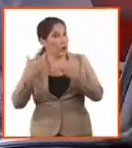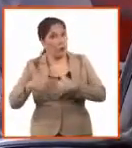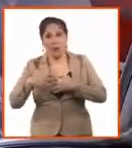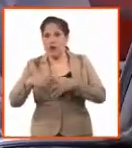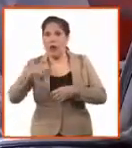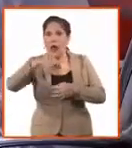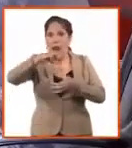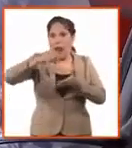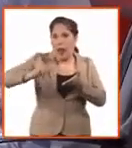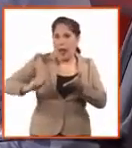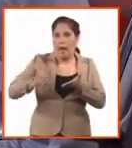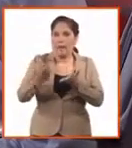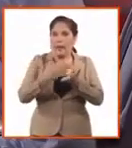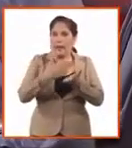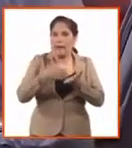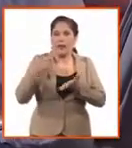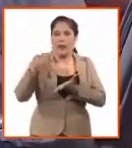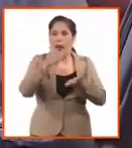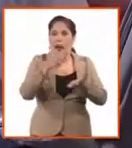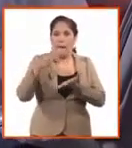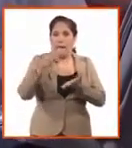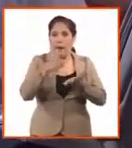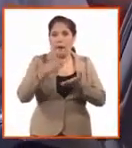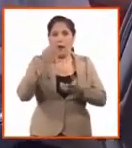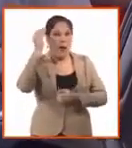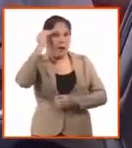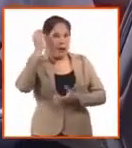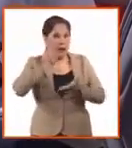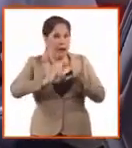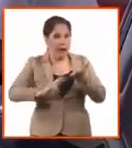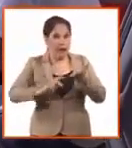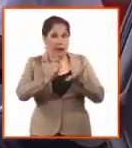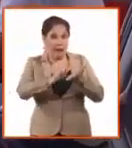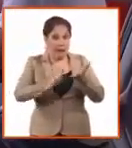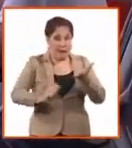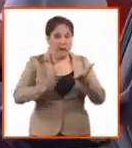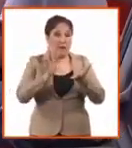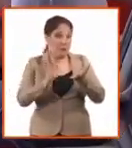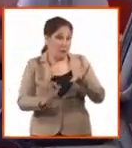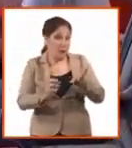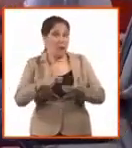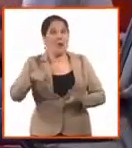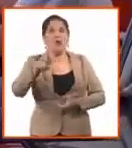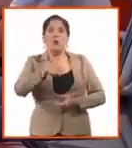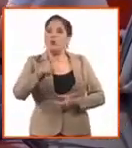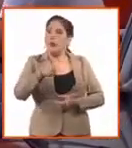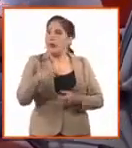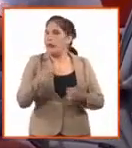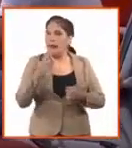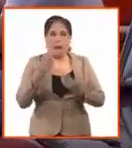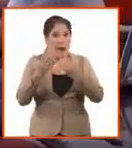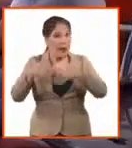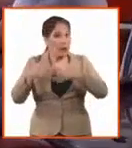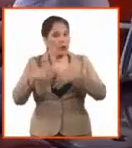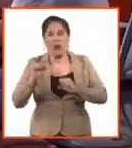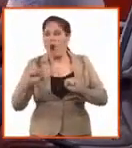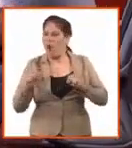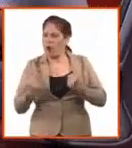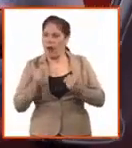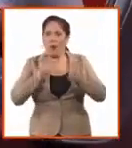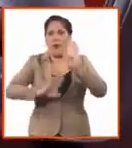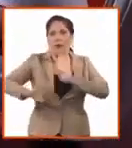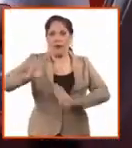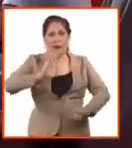lápices las libretas para la campaña de alfabetización había que hacer es dar respuesta logística a las necesidades la defensa militar